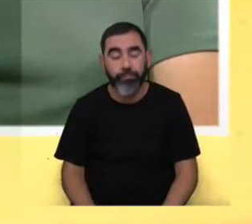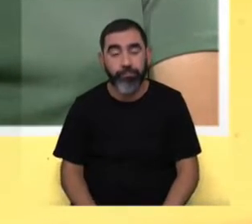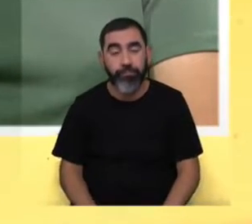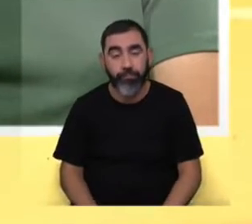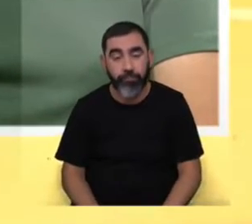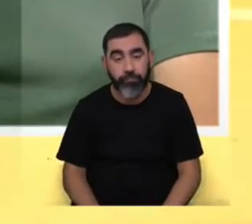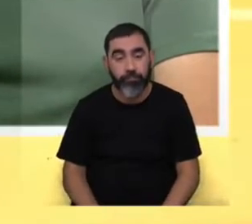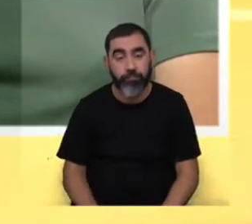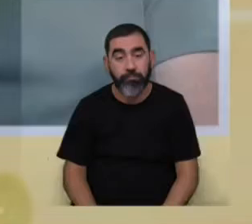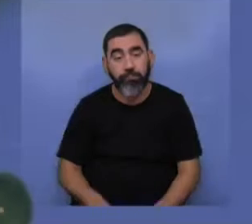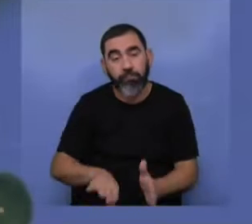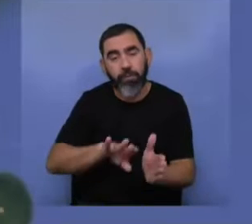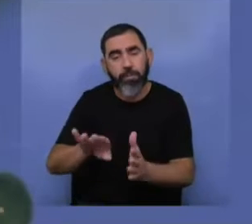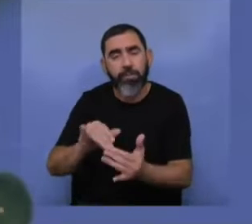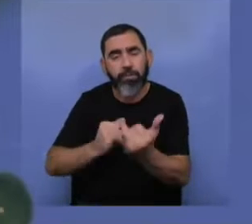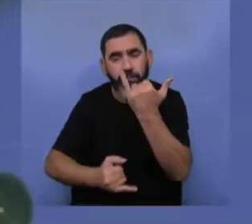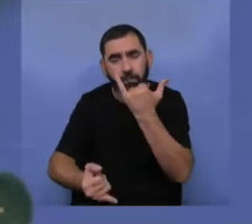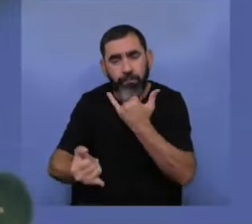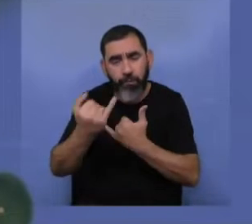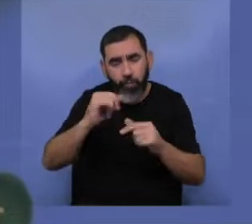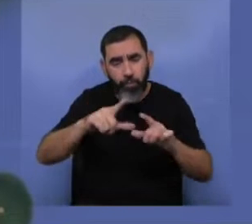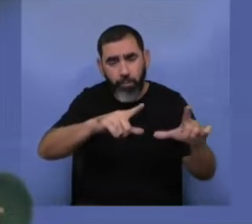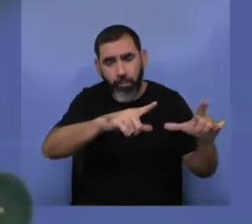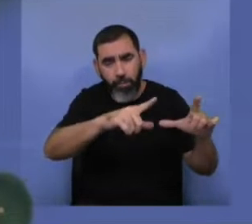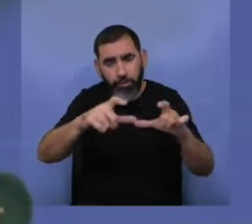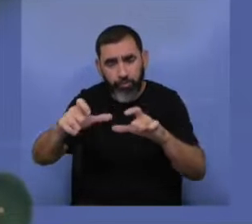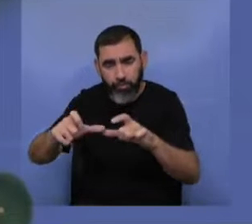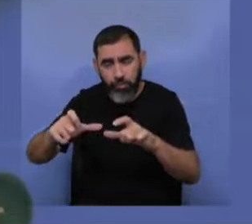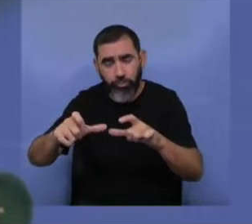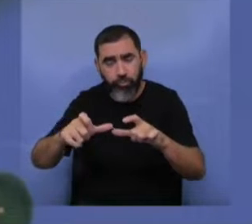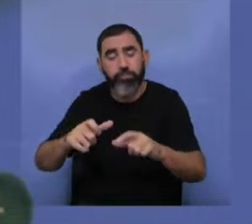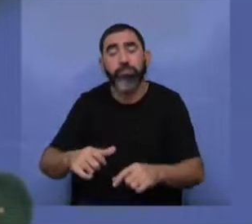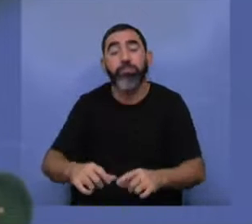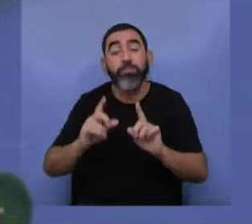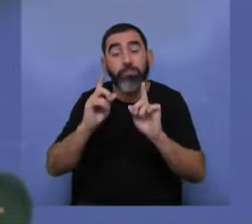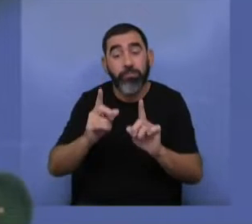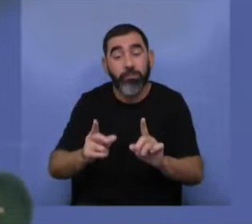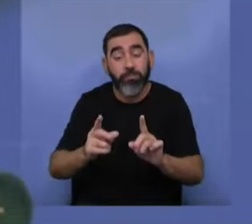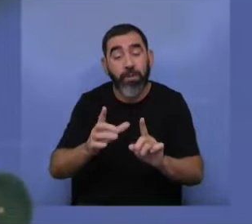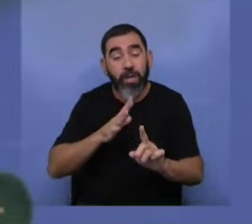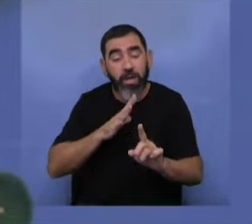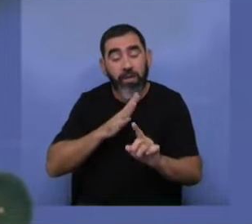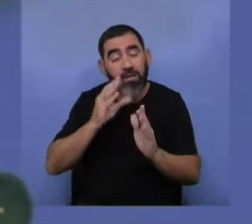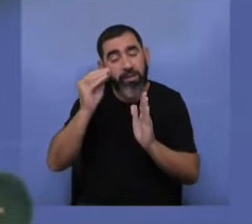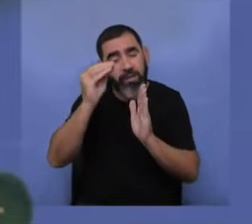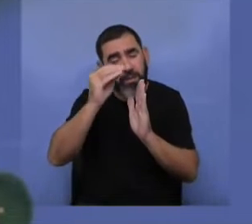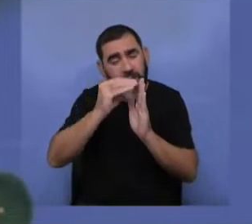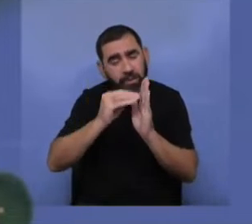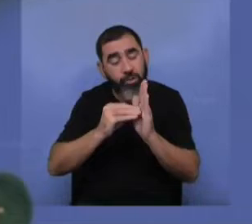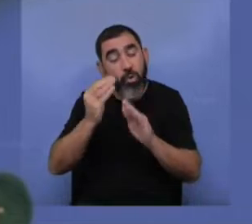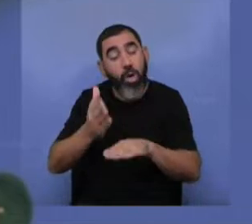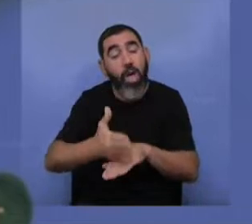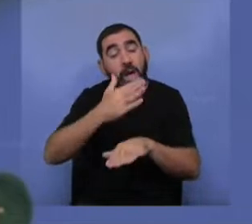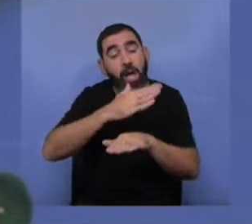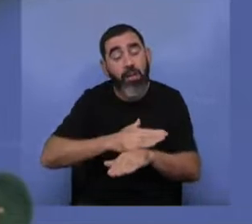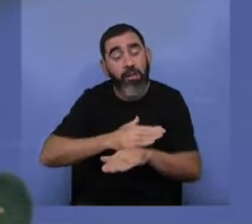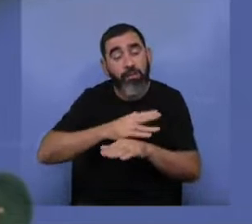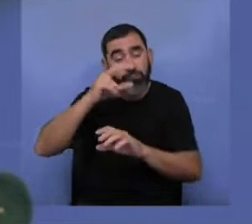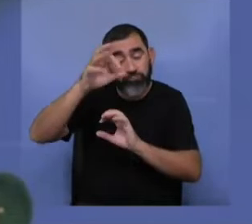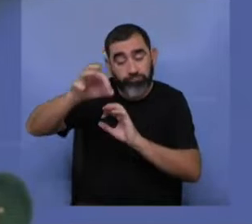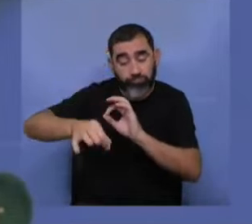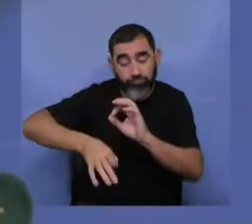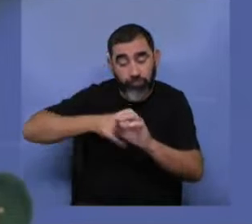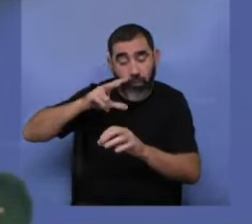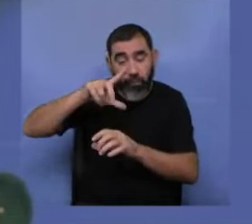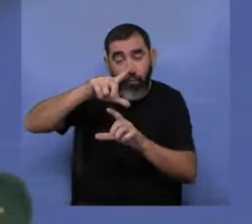de la información fotográfica, satelital, porque creo que hay todo un registro viejo previo a la era de los satélites, que son fotos